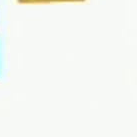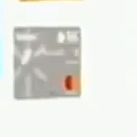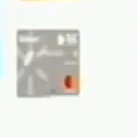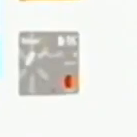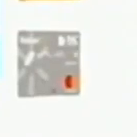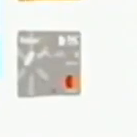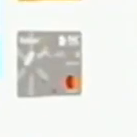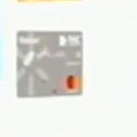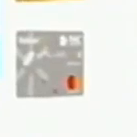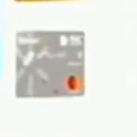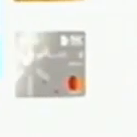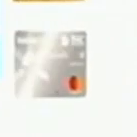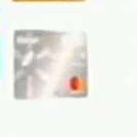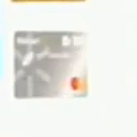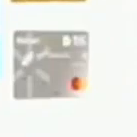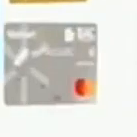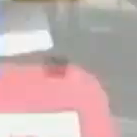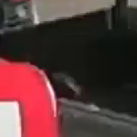www.bacredomatic.com.